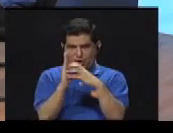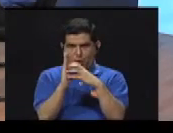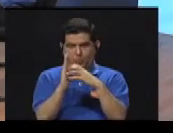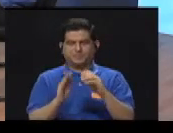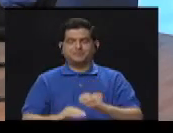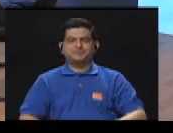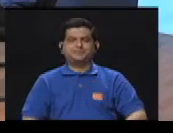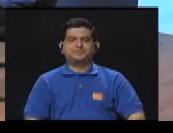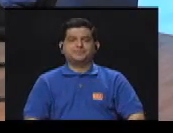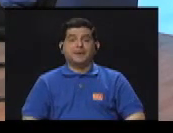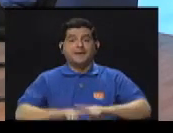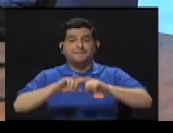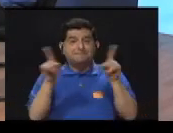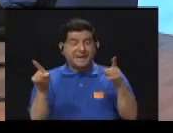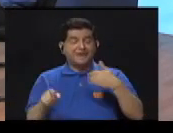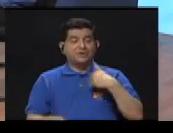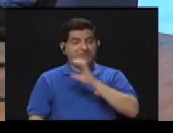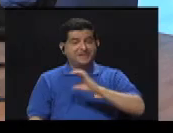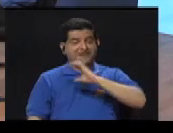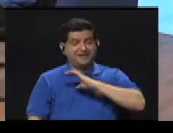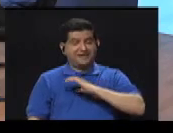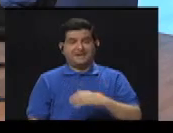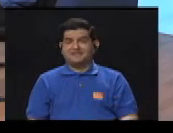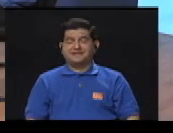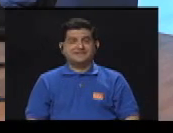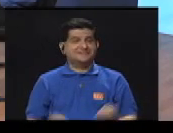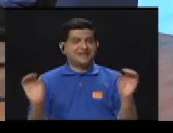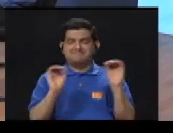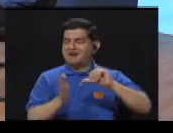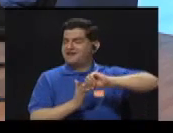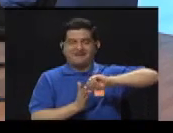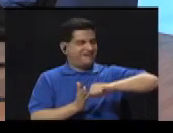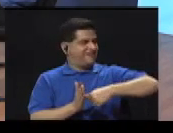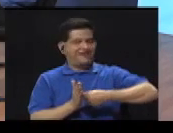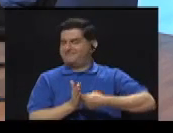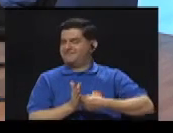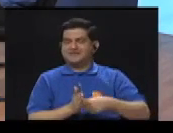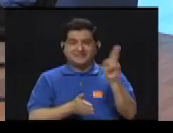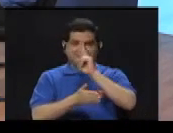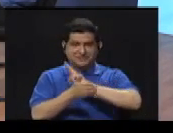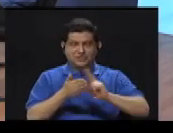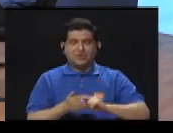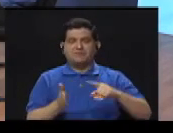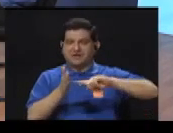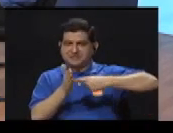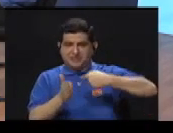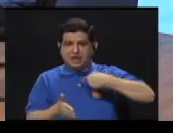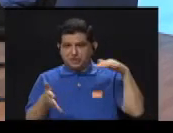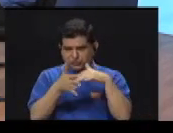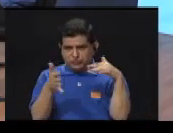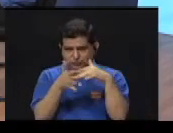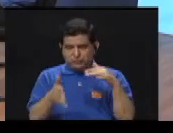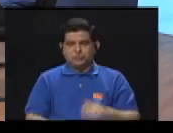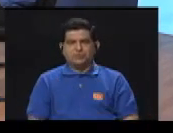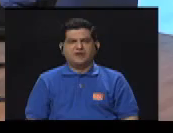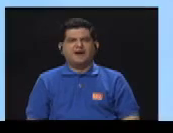guión, pero digamos, tiene la particularidad de que no tiene ningún énfasis. En la Universidad de Buenos Aires, que fue donde yo